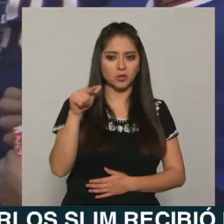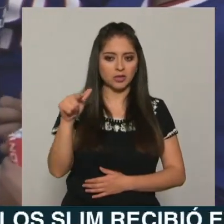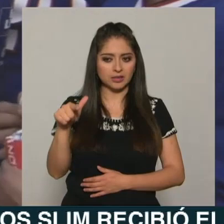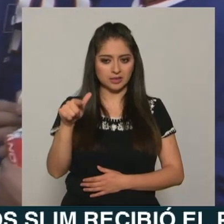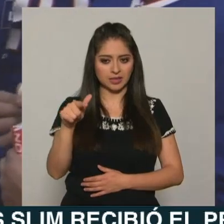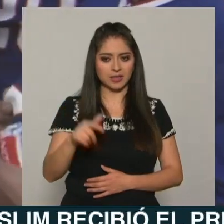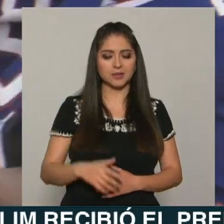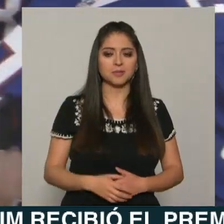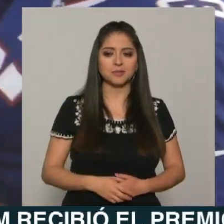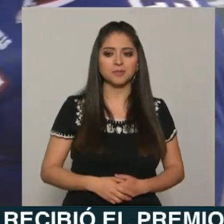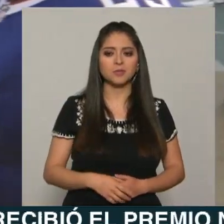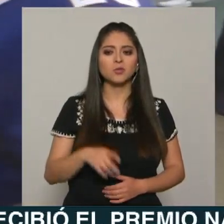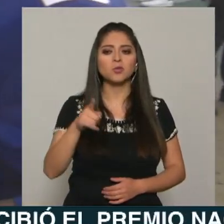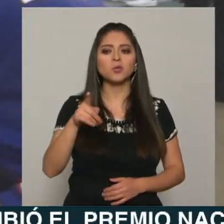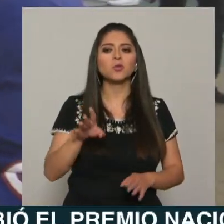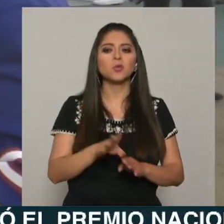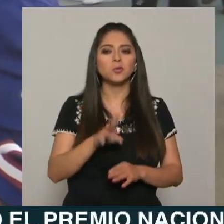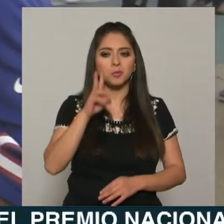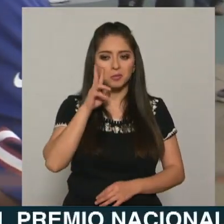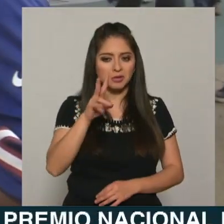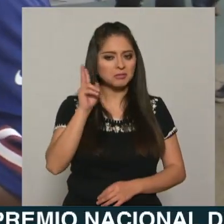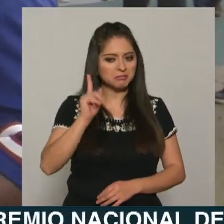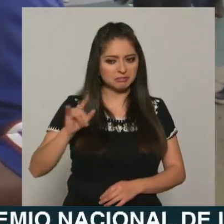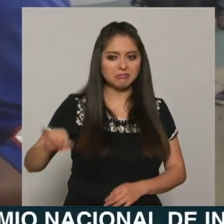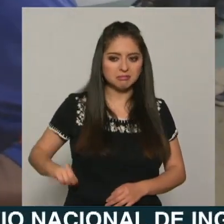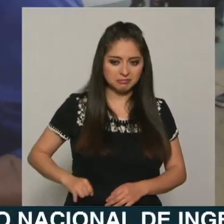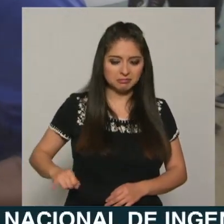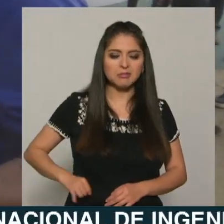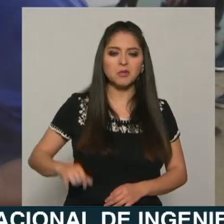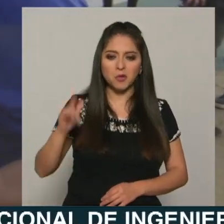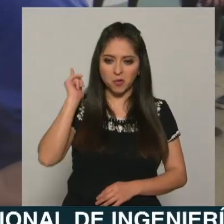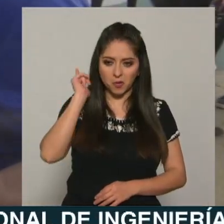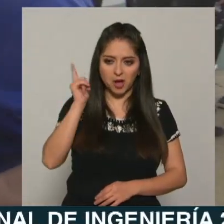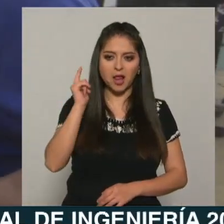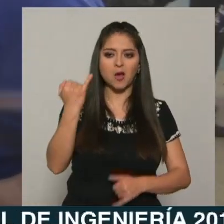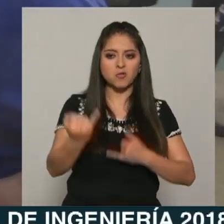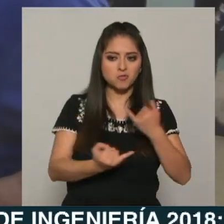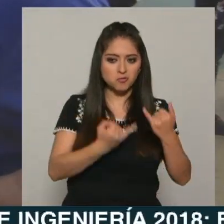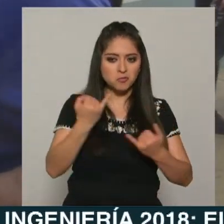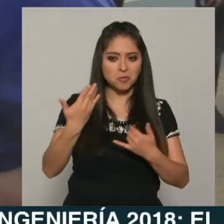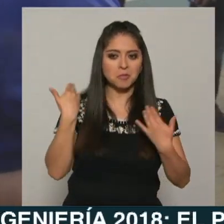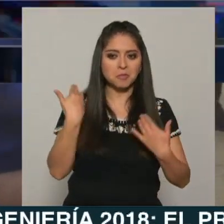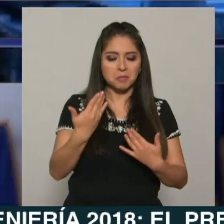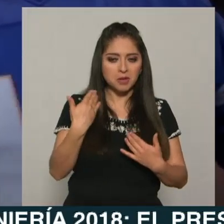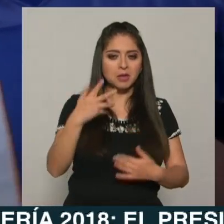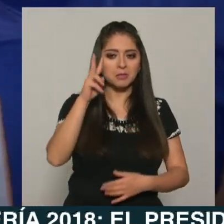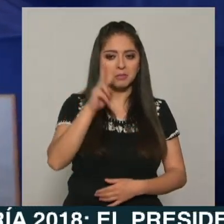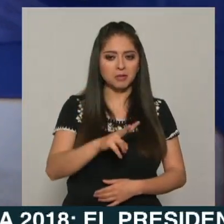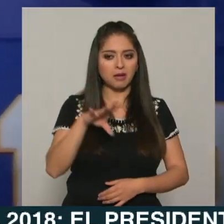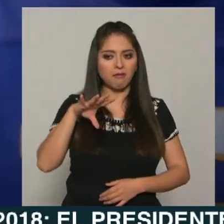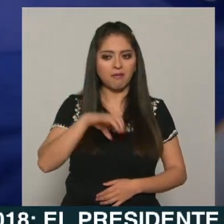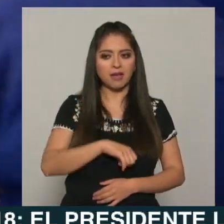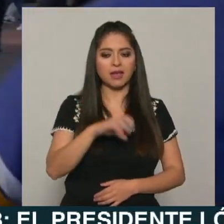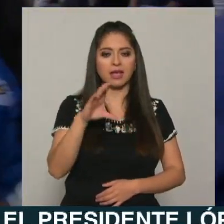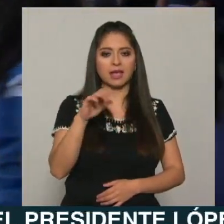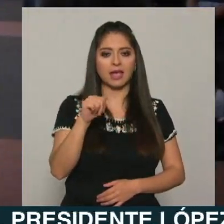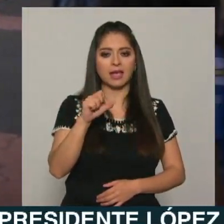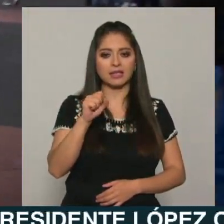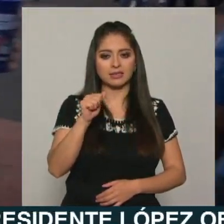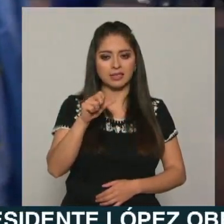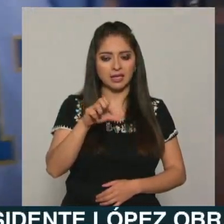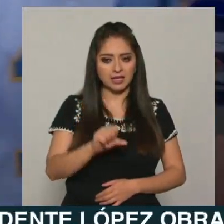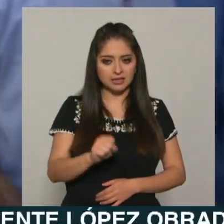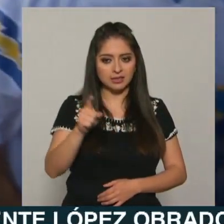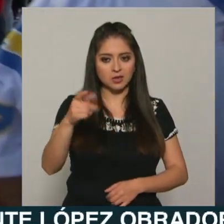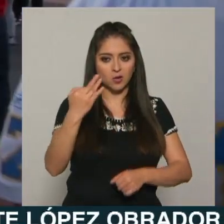Jefes. ¿Cómo ven el encuentro? Va a estar bueno, espero que juegue muy bien, pero sí veo favorito a Kansas. Era momento de lucir